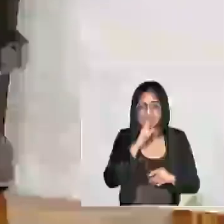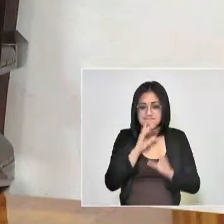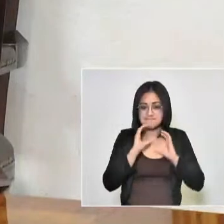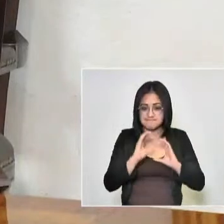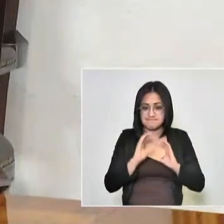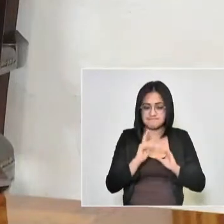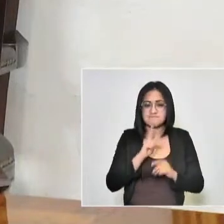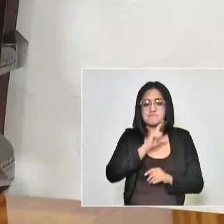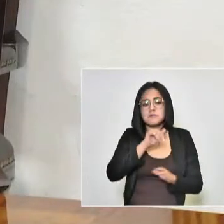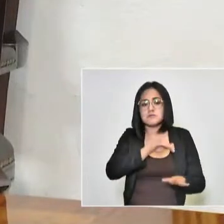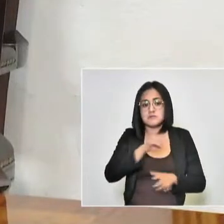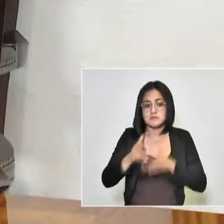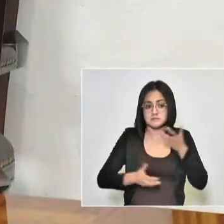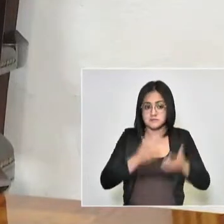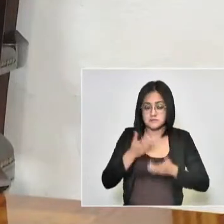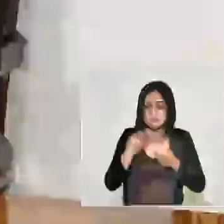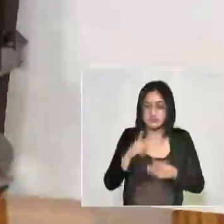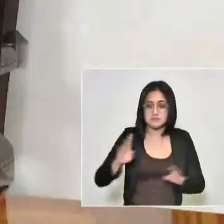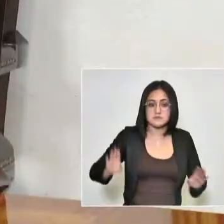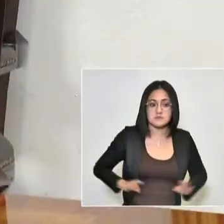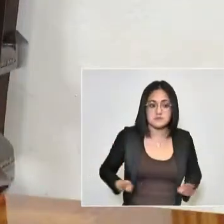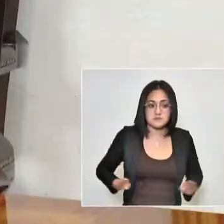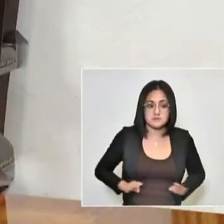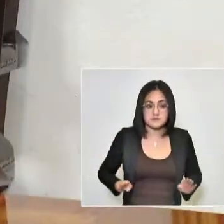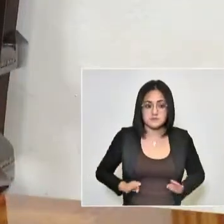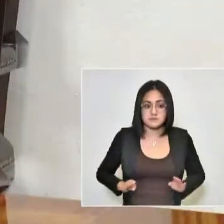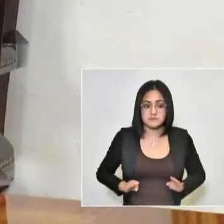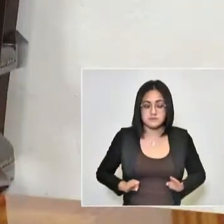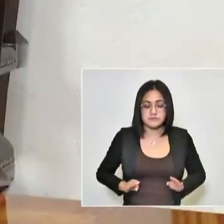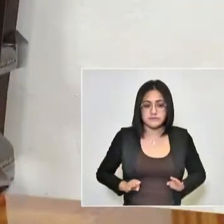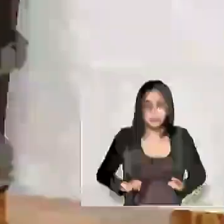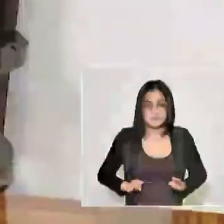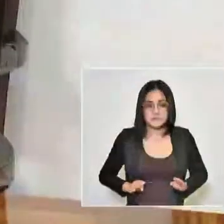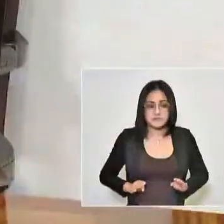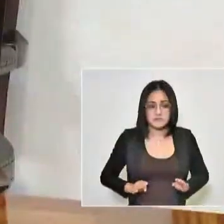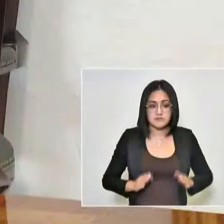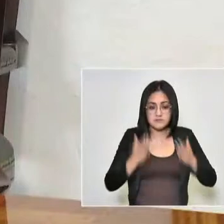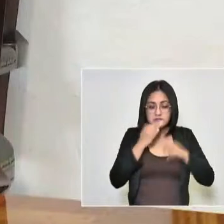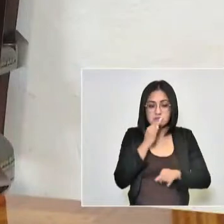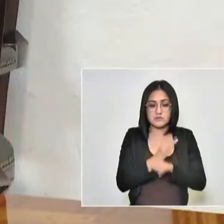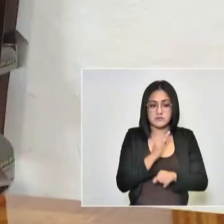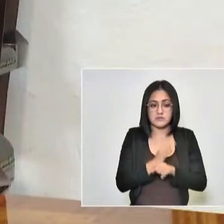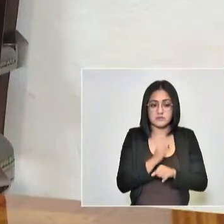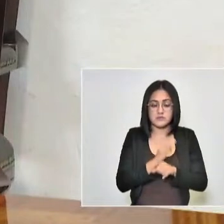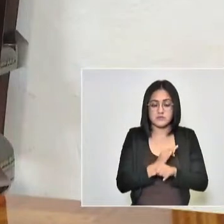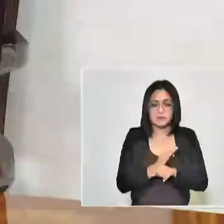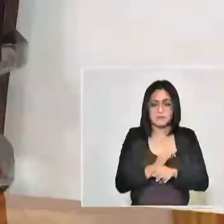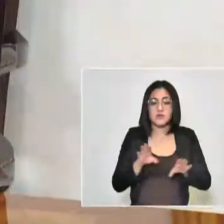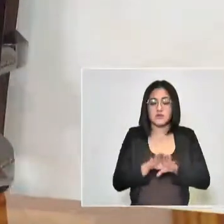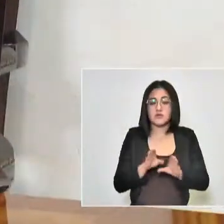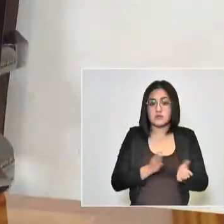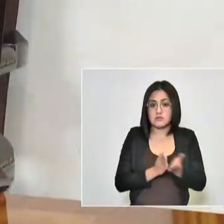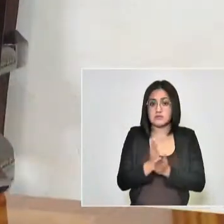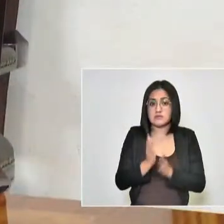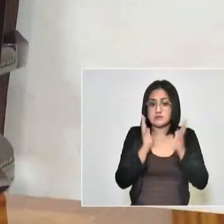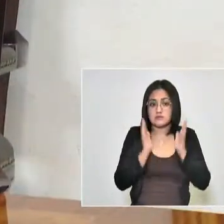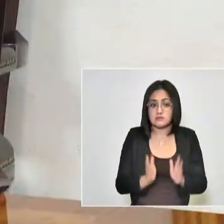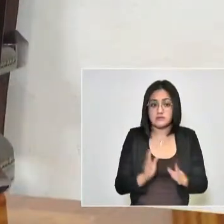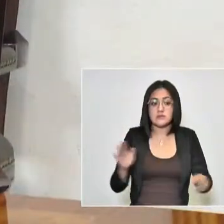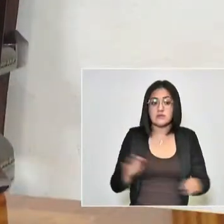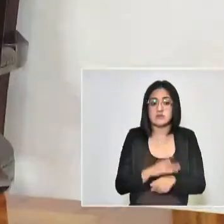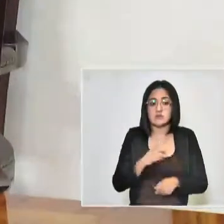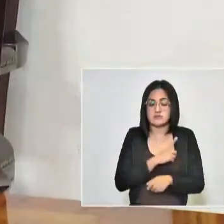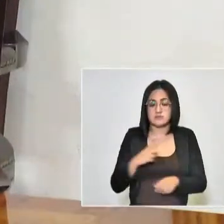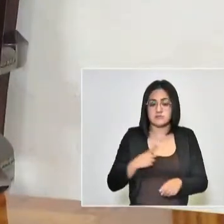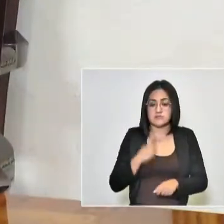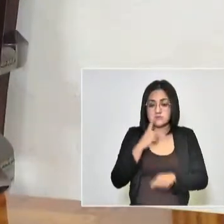Hay incendios que por su característica orográfica no es posible intervenir porque tenemos que